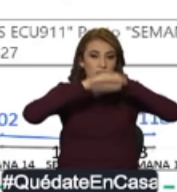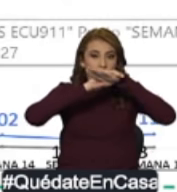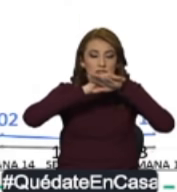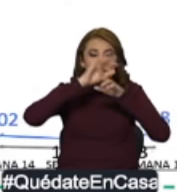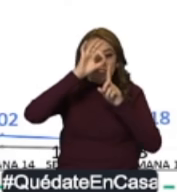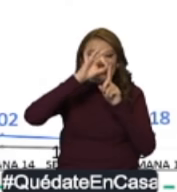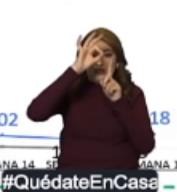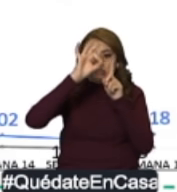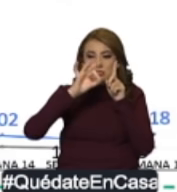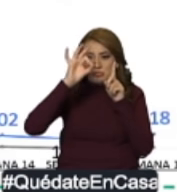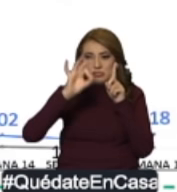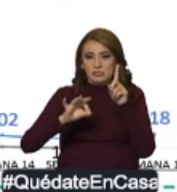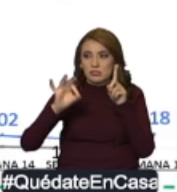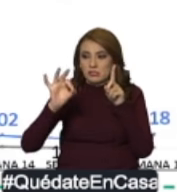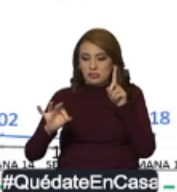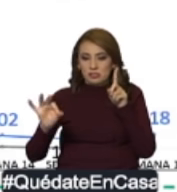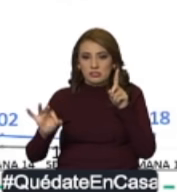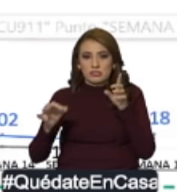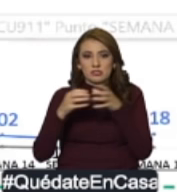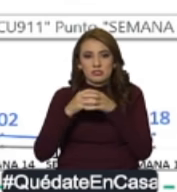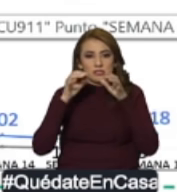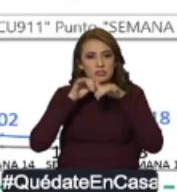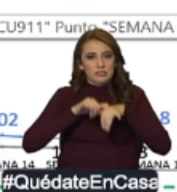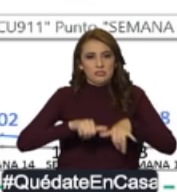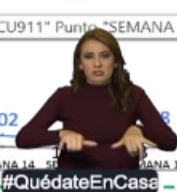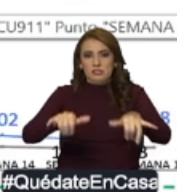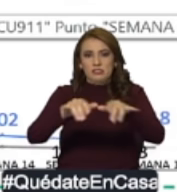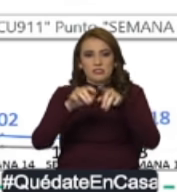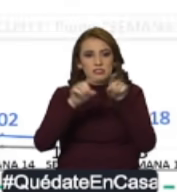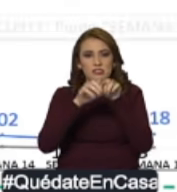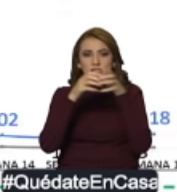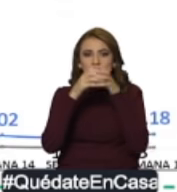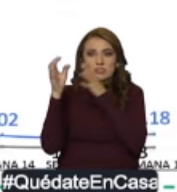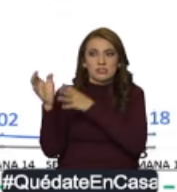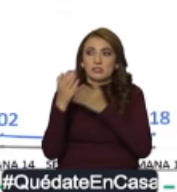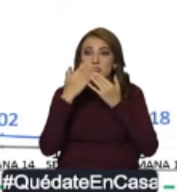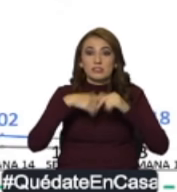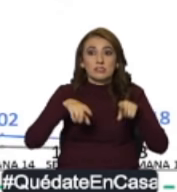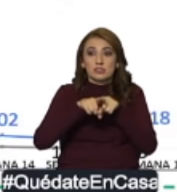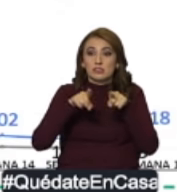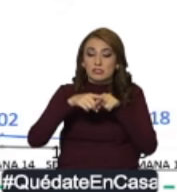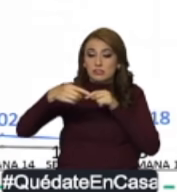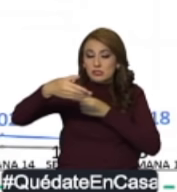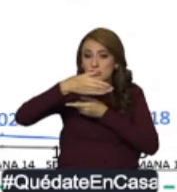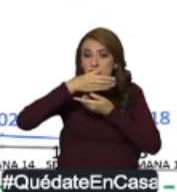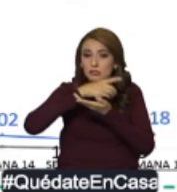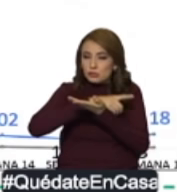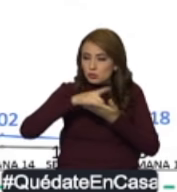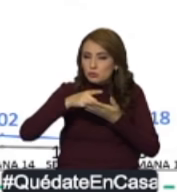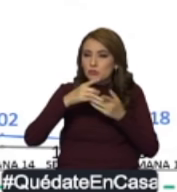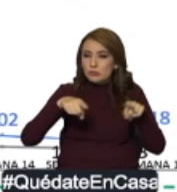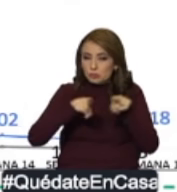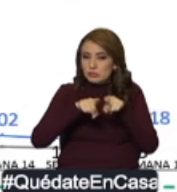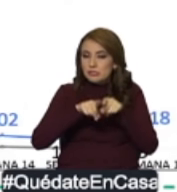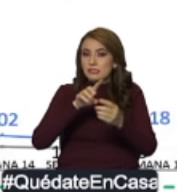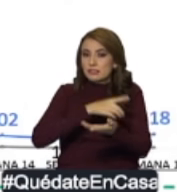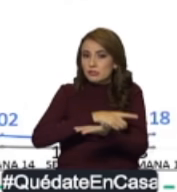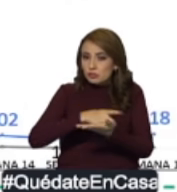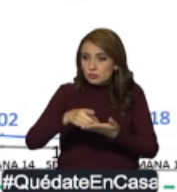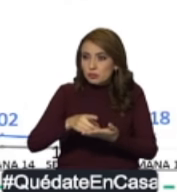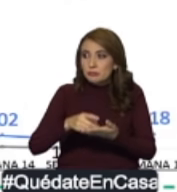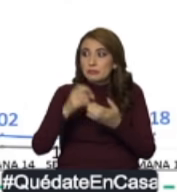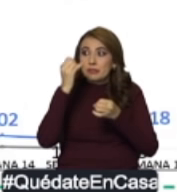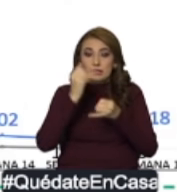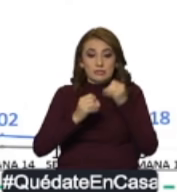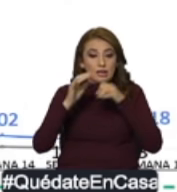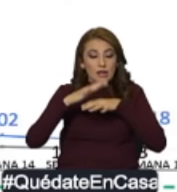a partir de la primera semana se ha mantenido. Sin embargo, de igual manera, las 2 últimas semanas empieza a presentarse